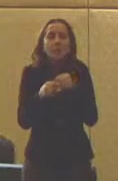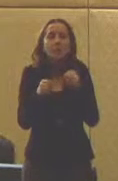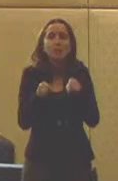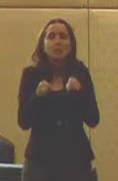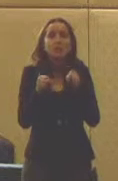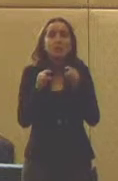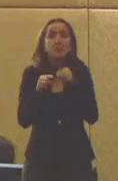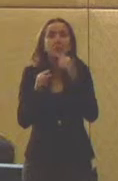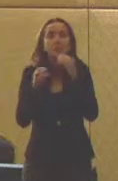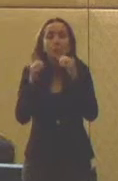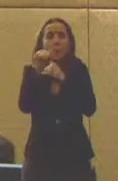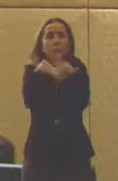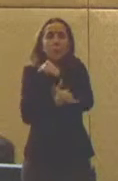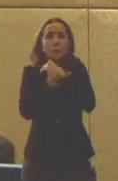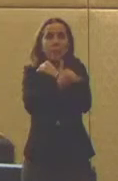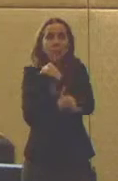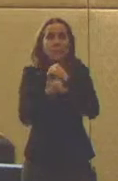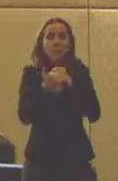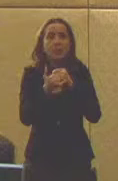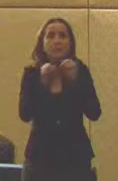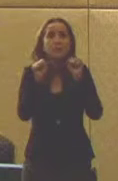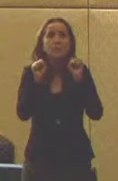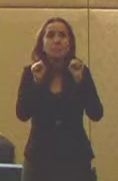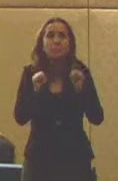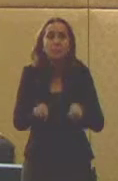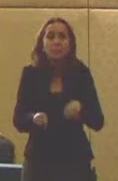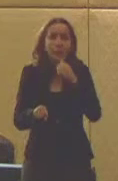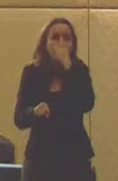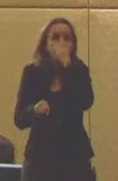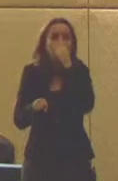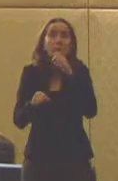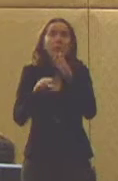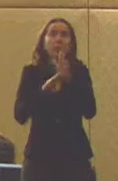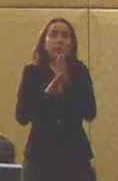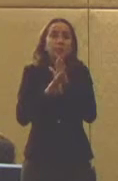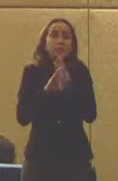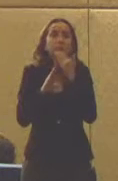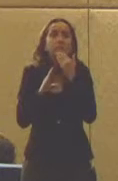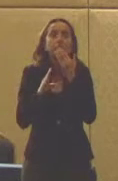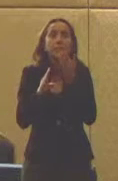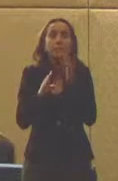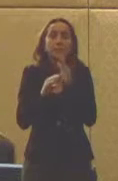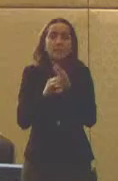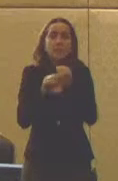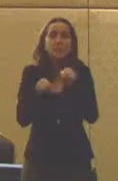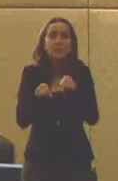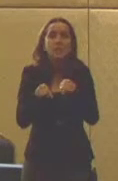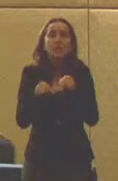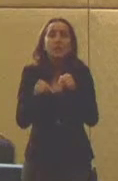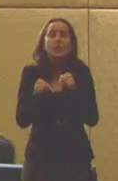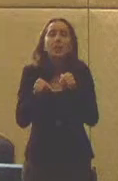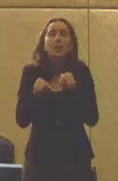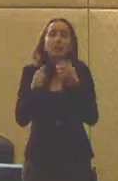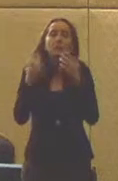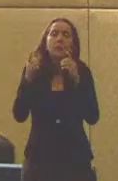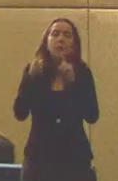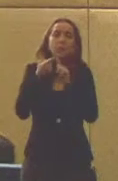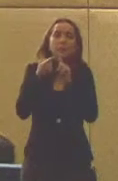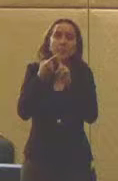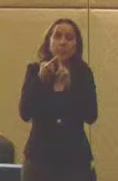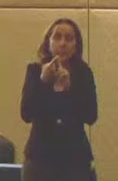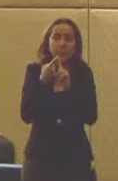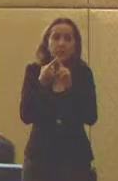de los países donde se aplicó, qué fue lo que reflejó estos indicadores. El primero de los indicadores es si